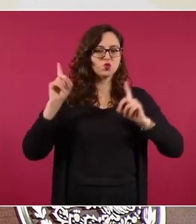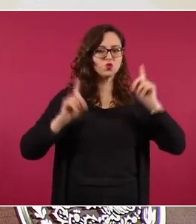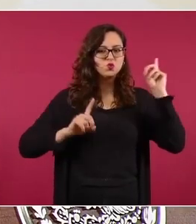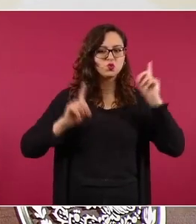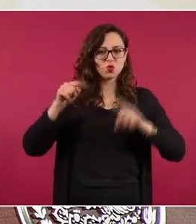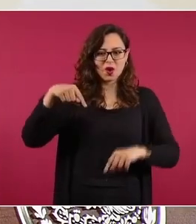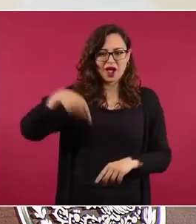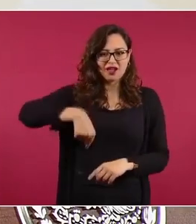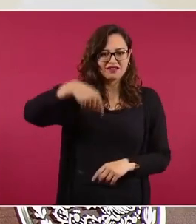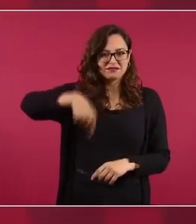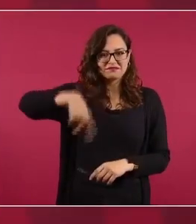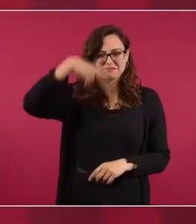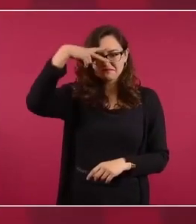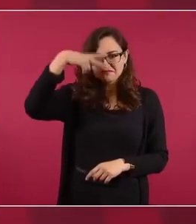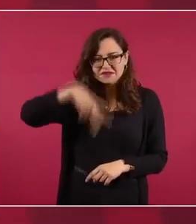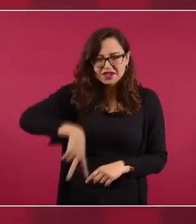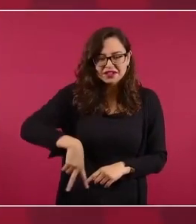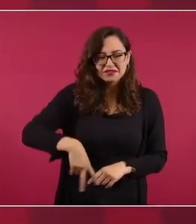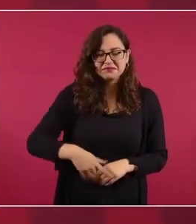de